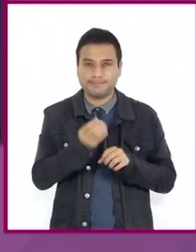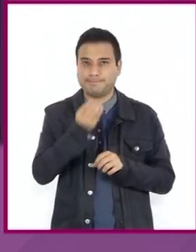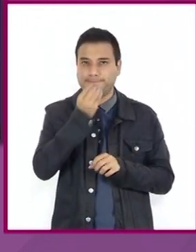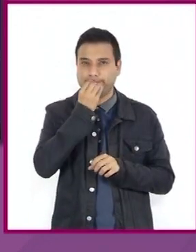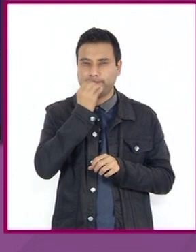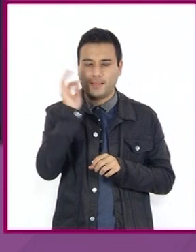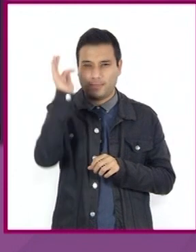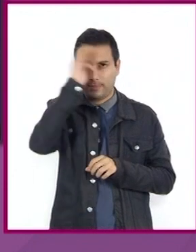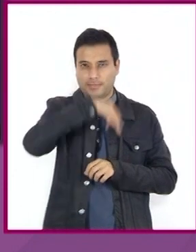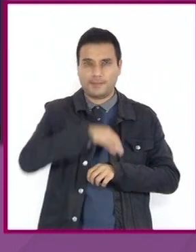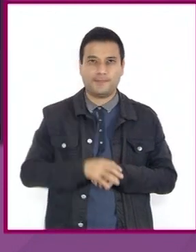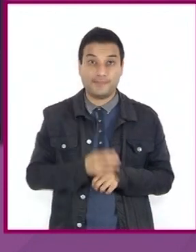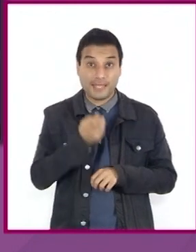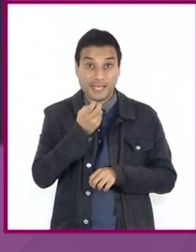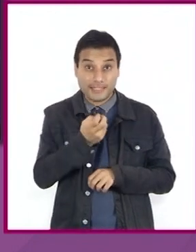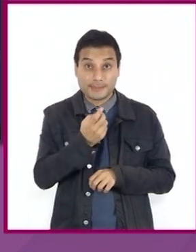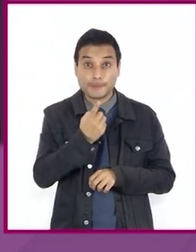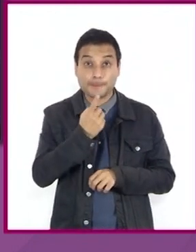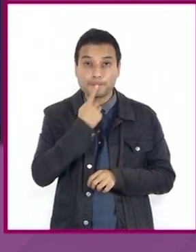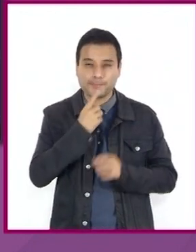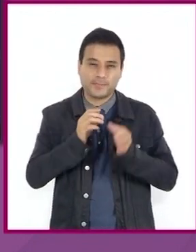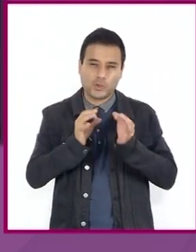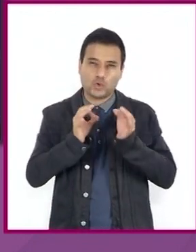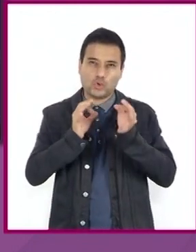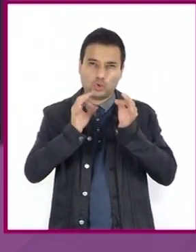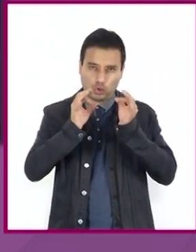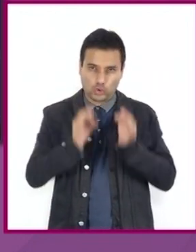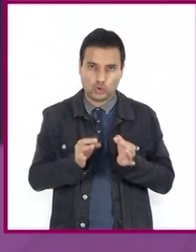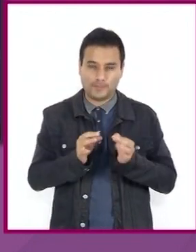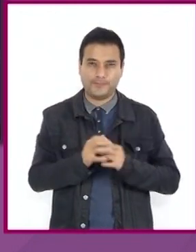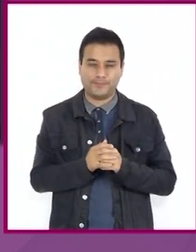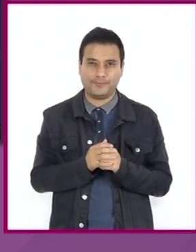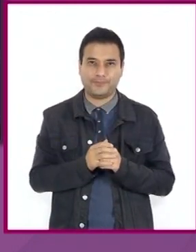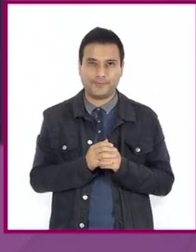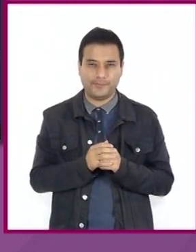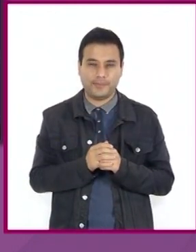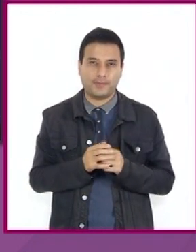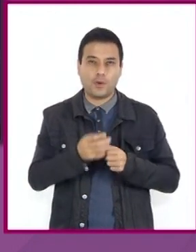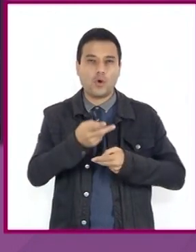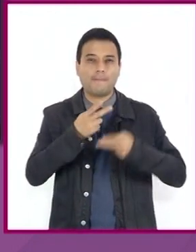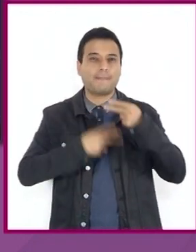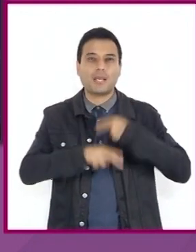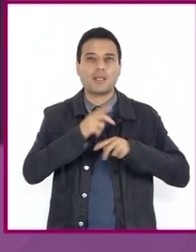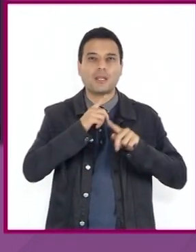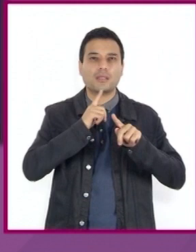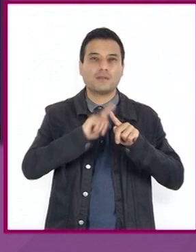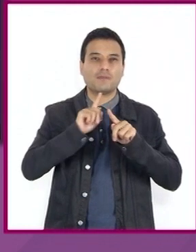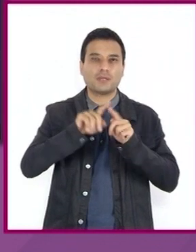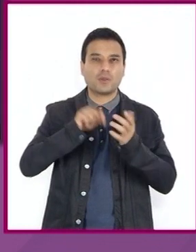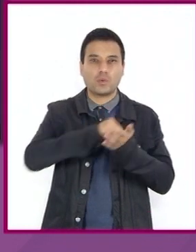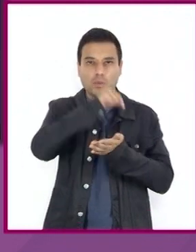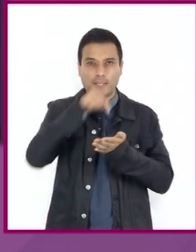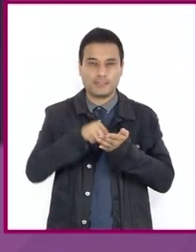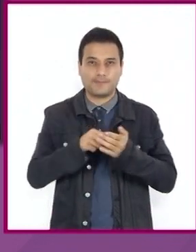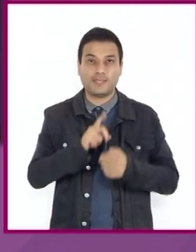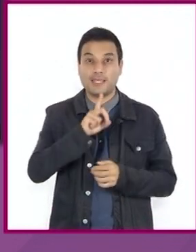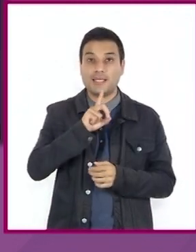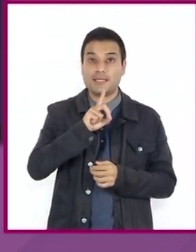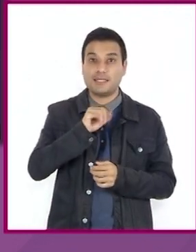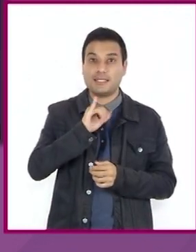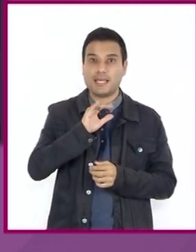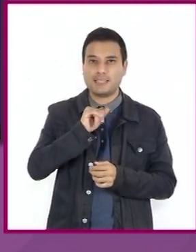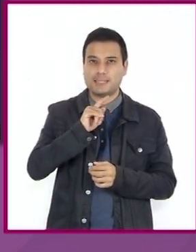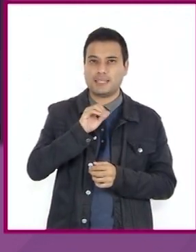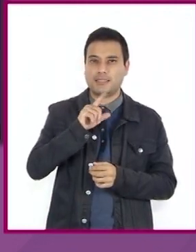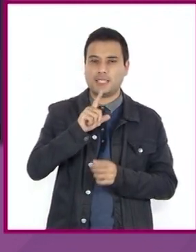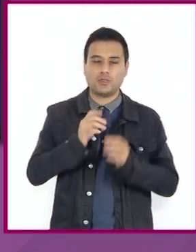producen estos compuestos es idéntico, aunque las fuentes originales son diferentes. Por ejemplo, el diacetil, que es un